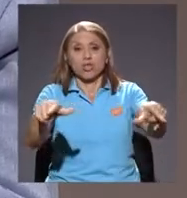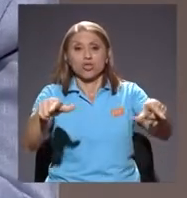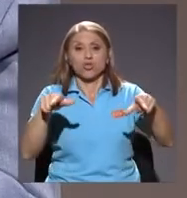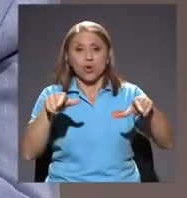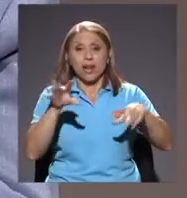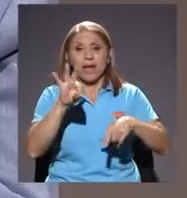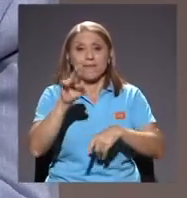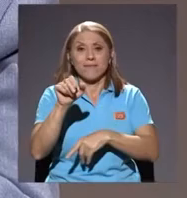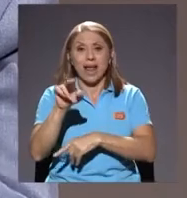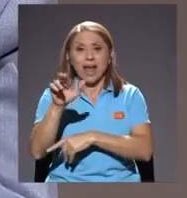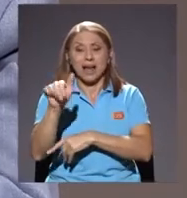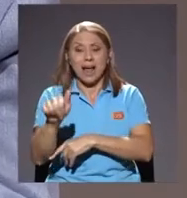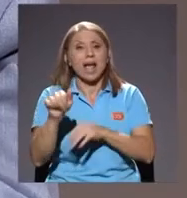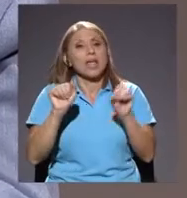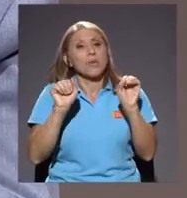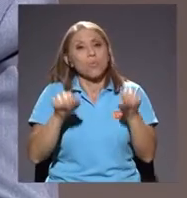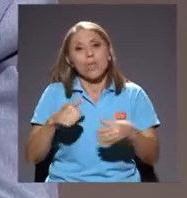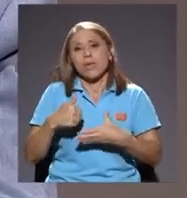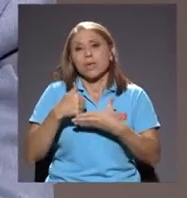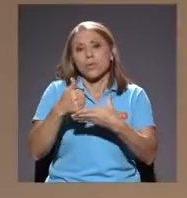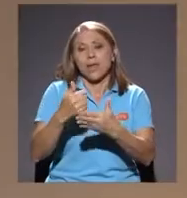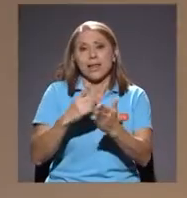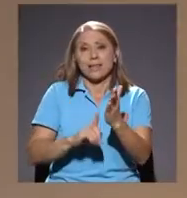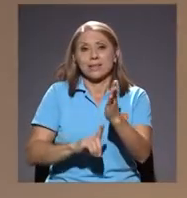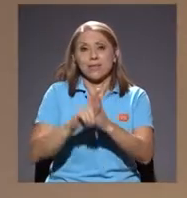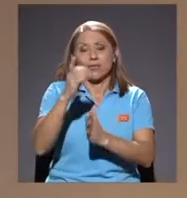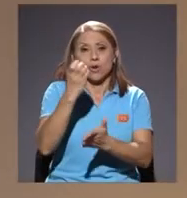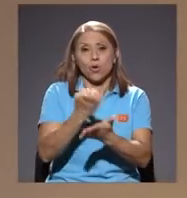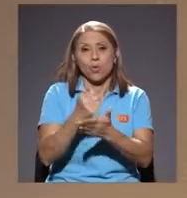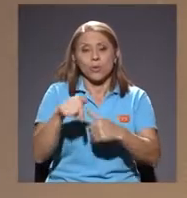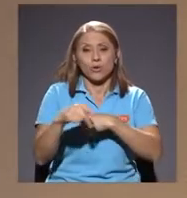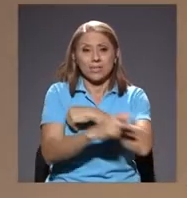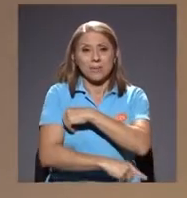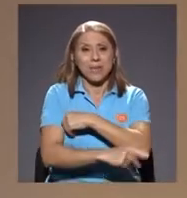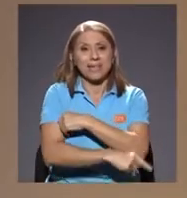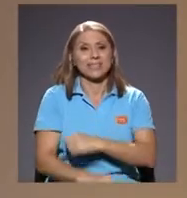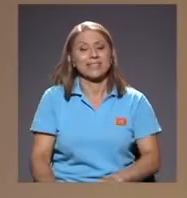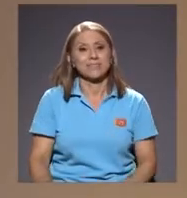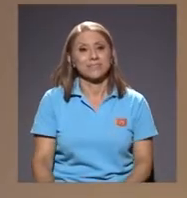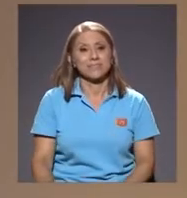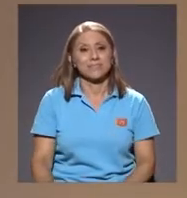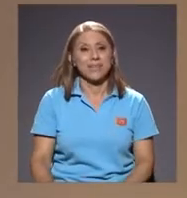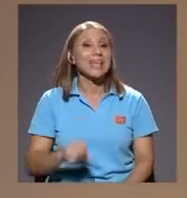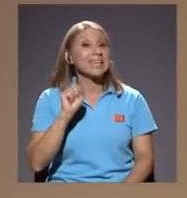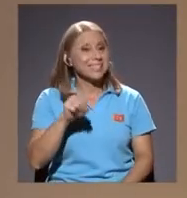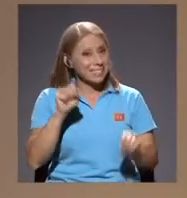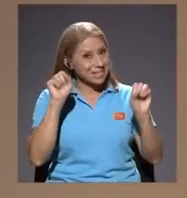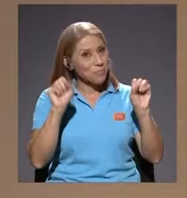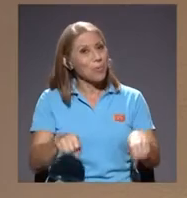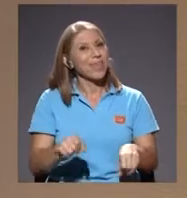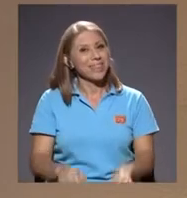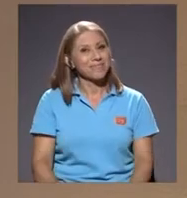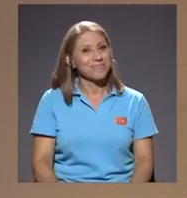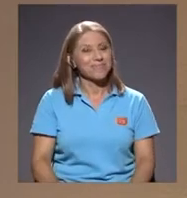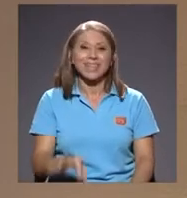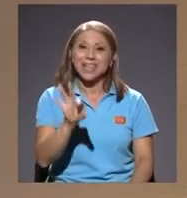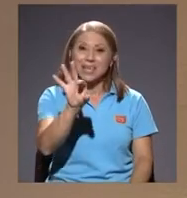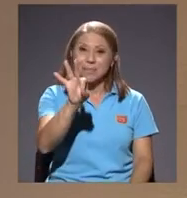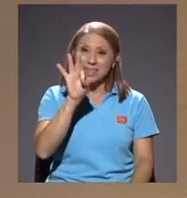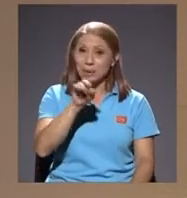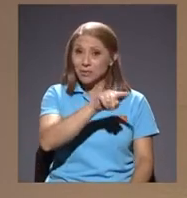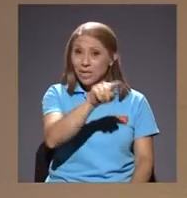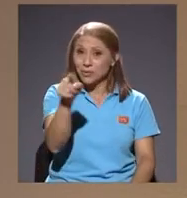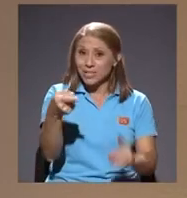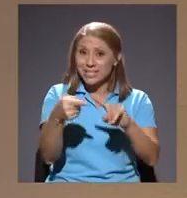ayudar al desarrollo económico de este país si se puede y invitamos a que las amigas y amigos en la